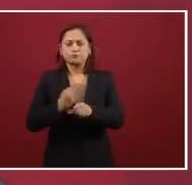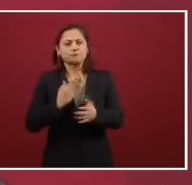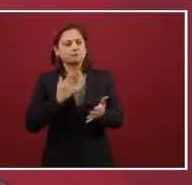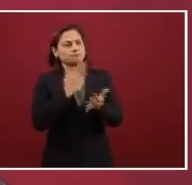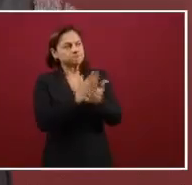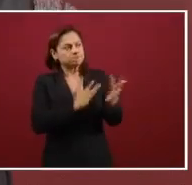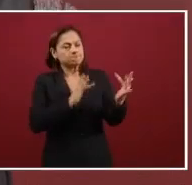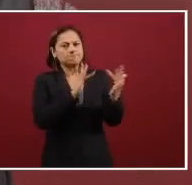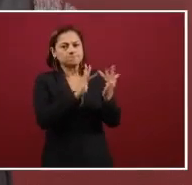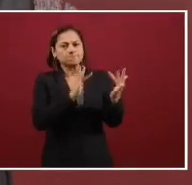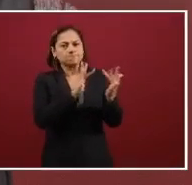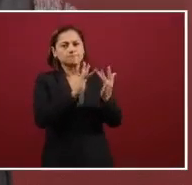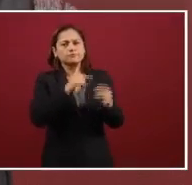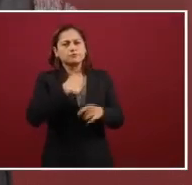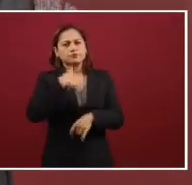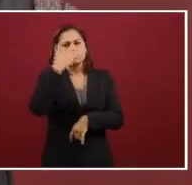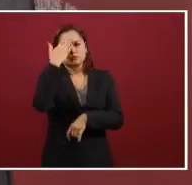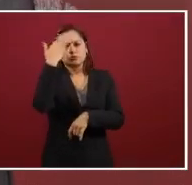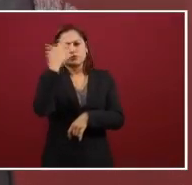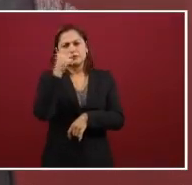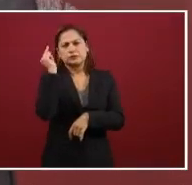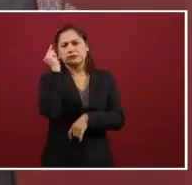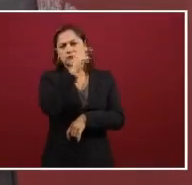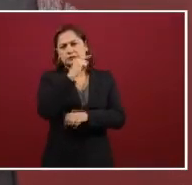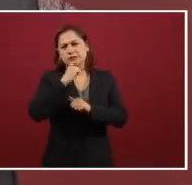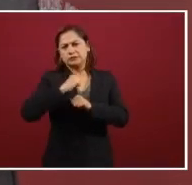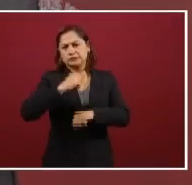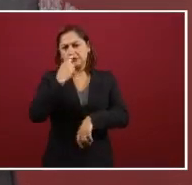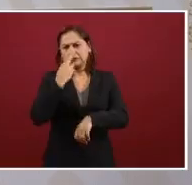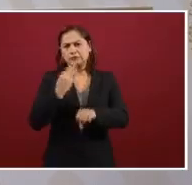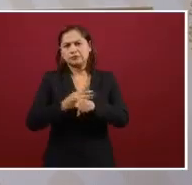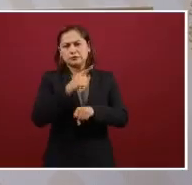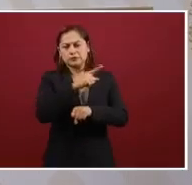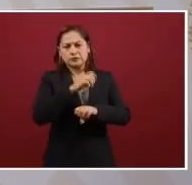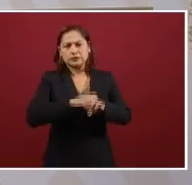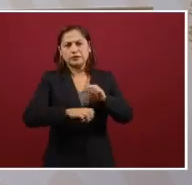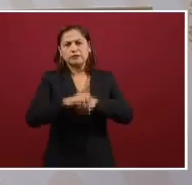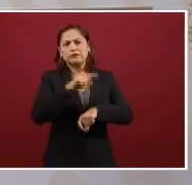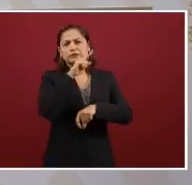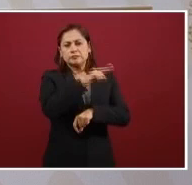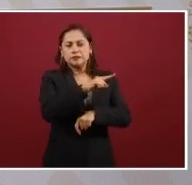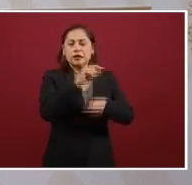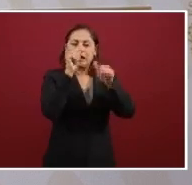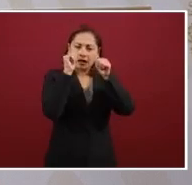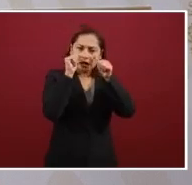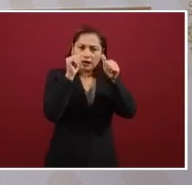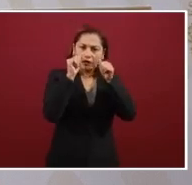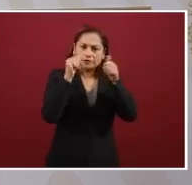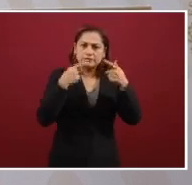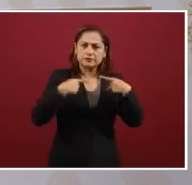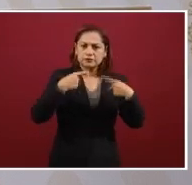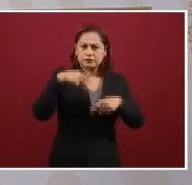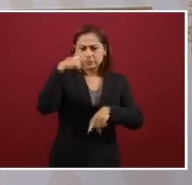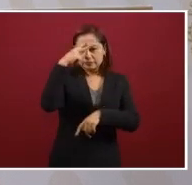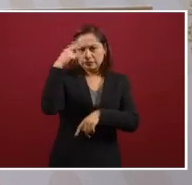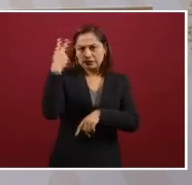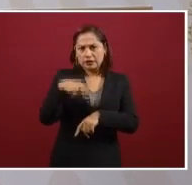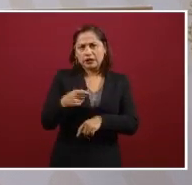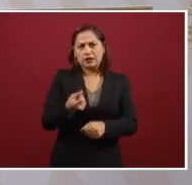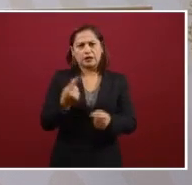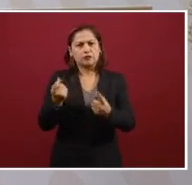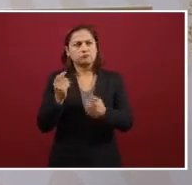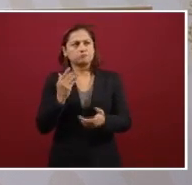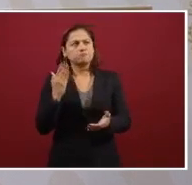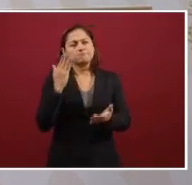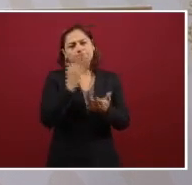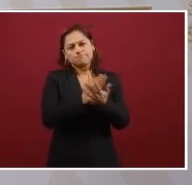trabajo bastante intenso en la representación de los mexicanos que así lo han decidido en Estados Unidos.